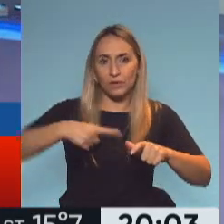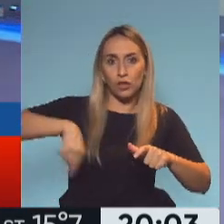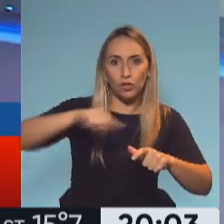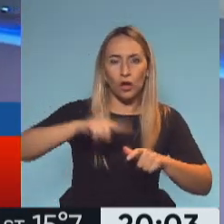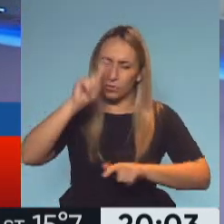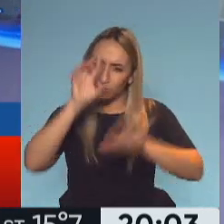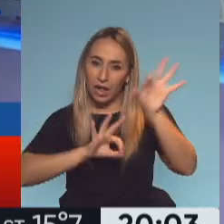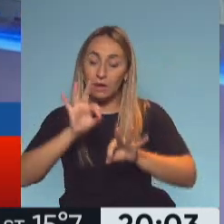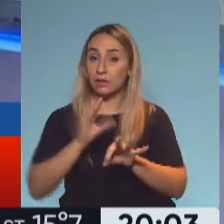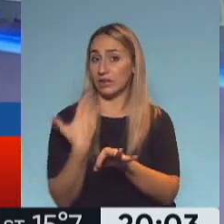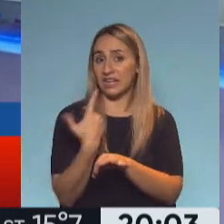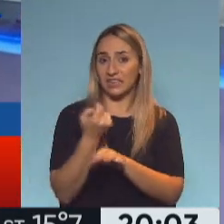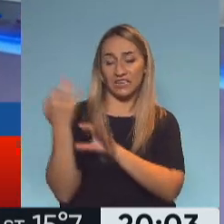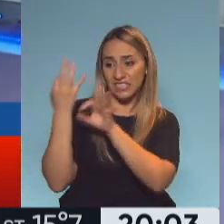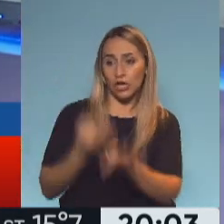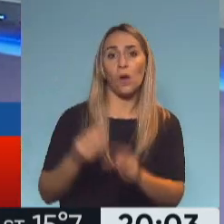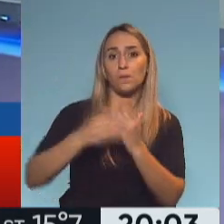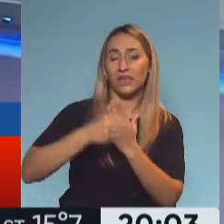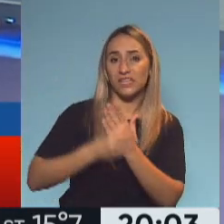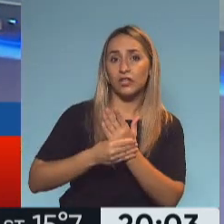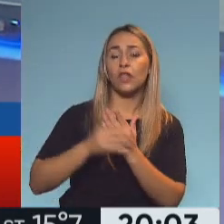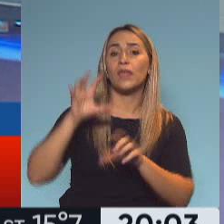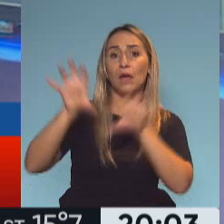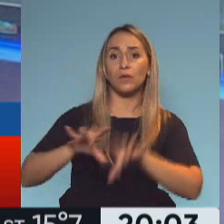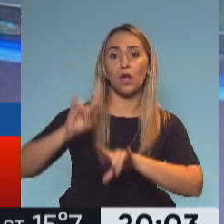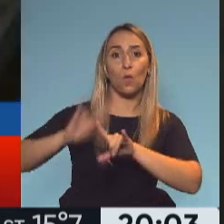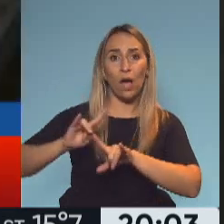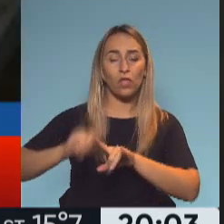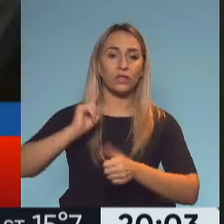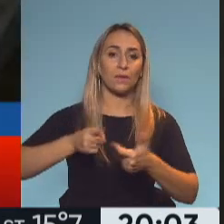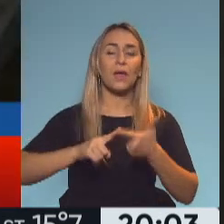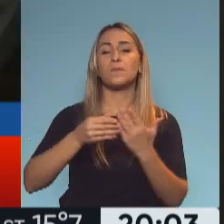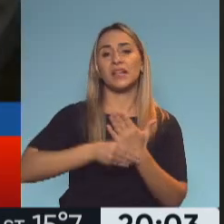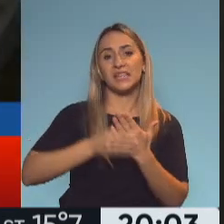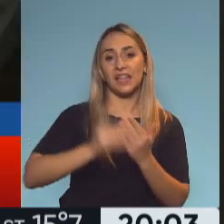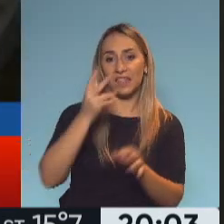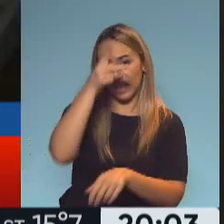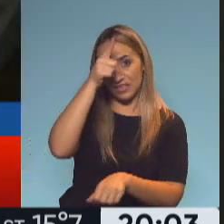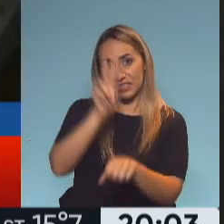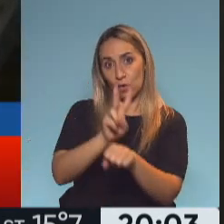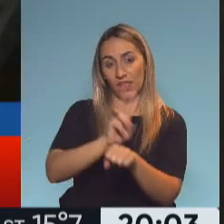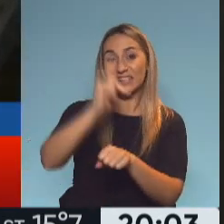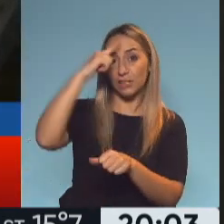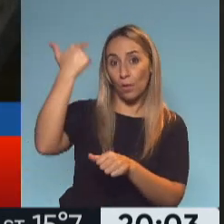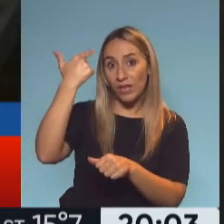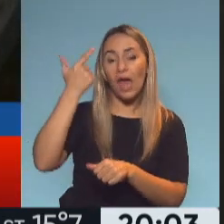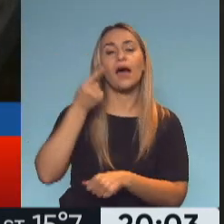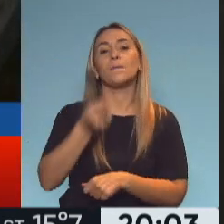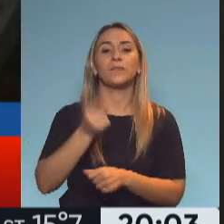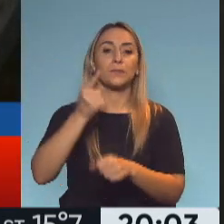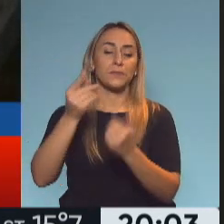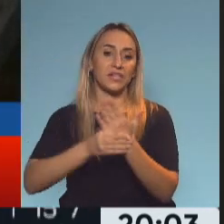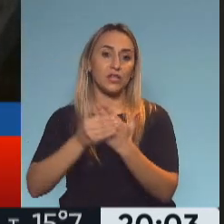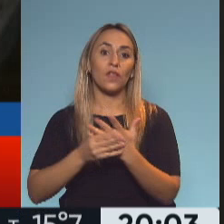hace minutos se sumaron el ministro del Interior, Guado de Pedro, la ministra de Seguridad, Sabrina Frederick, el ministro de Defensa,